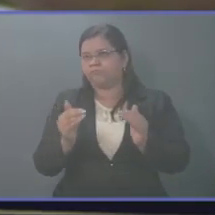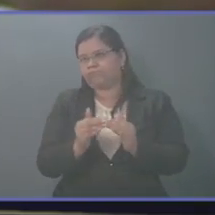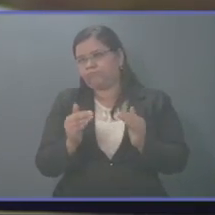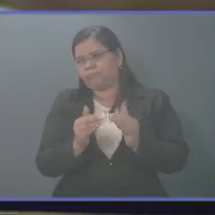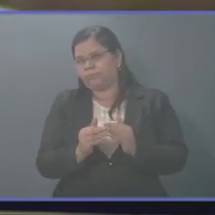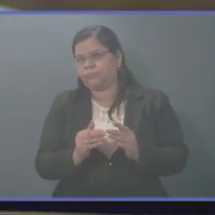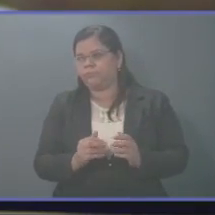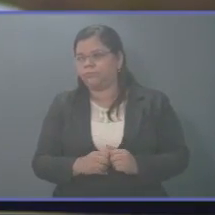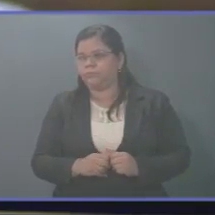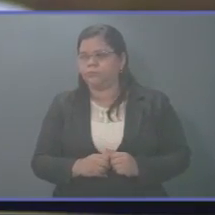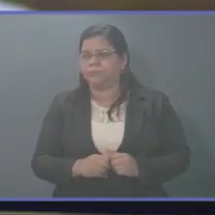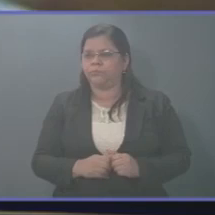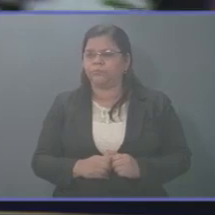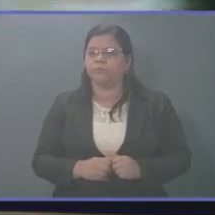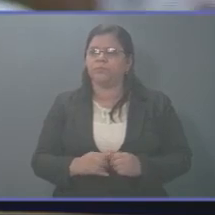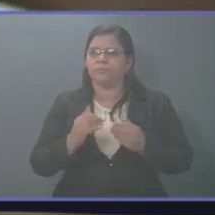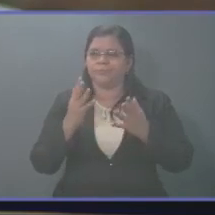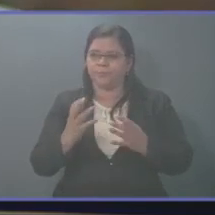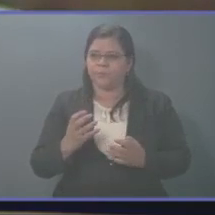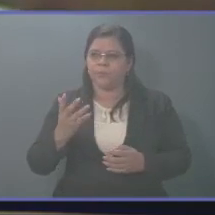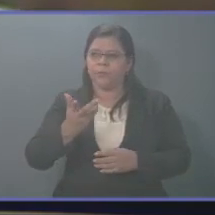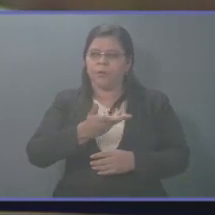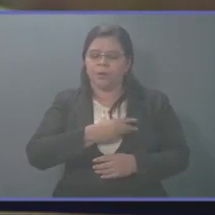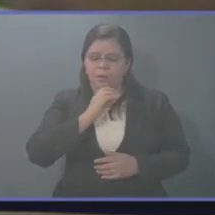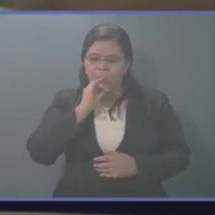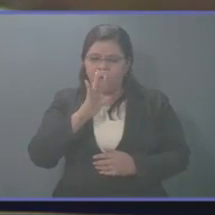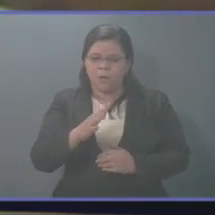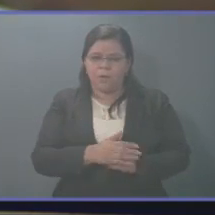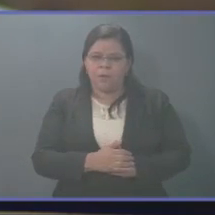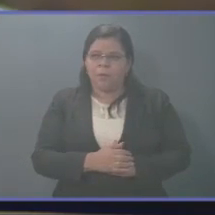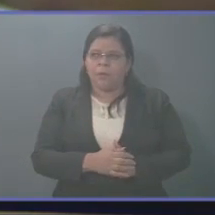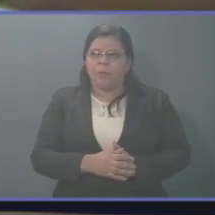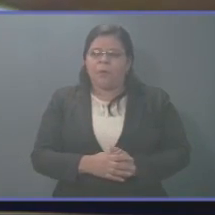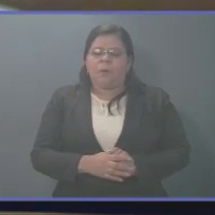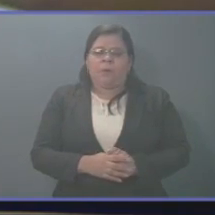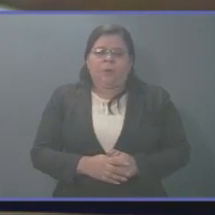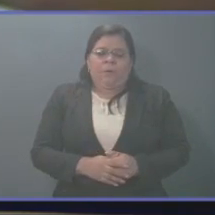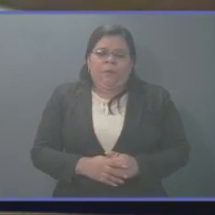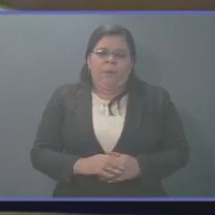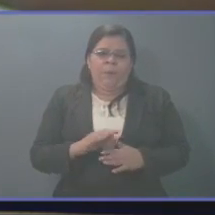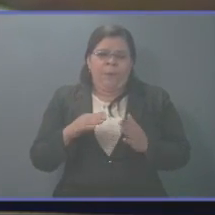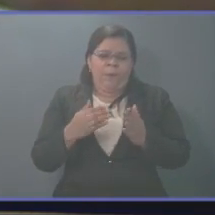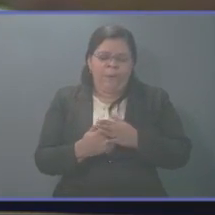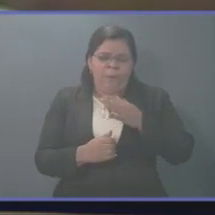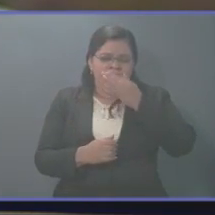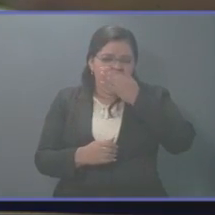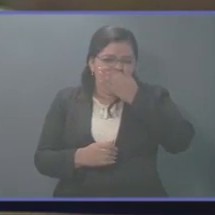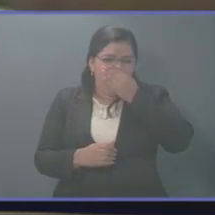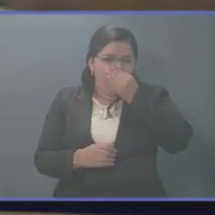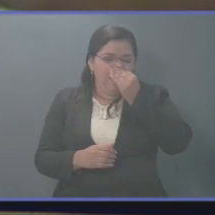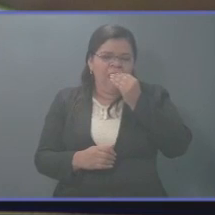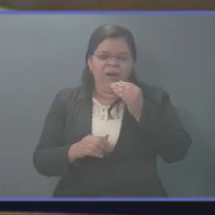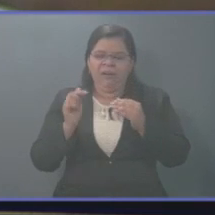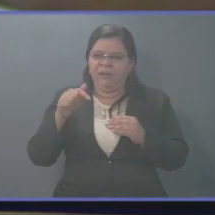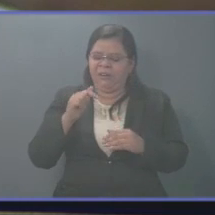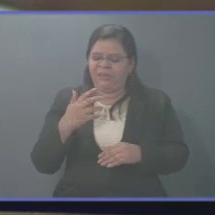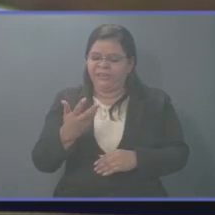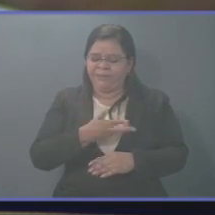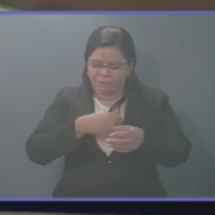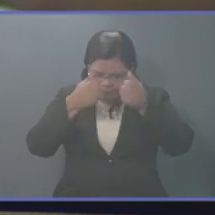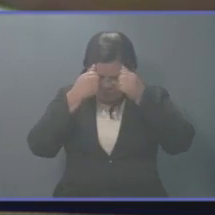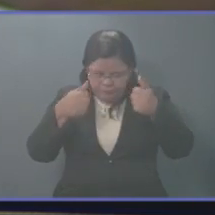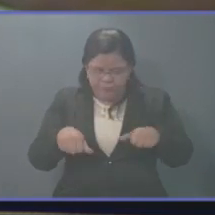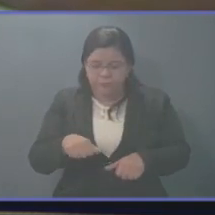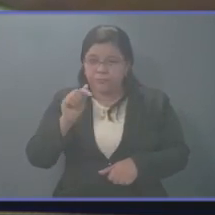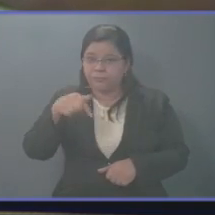también recalcar que ésta esto que vamos a probar